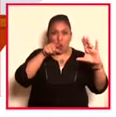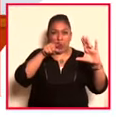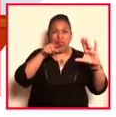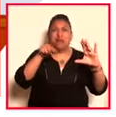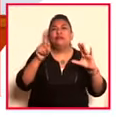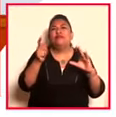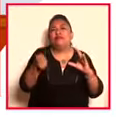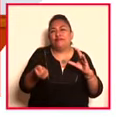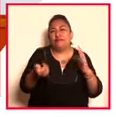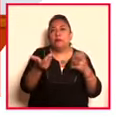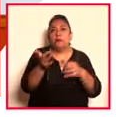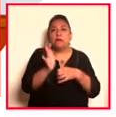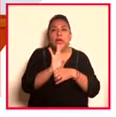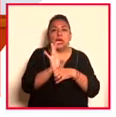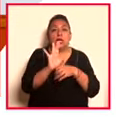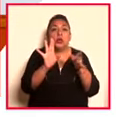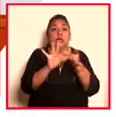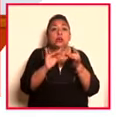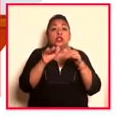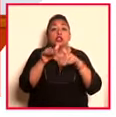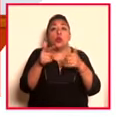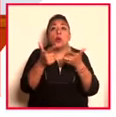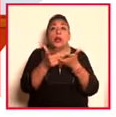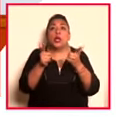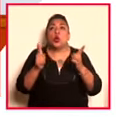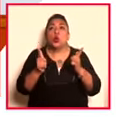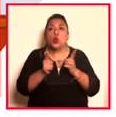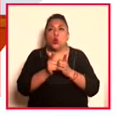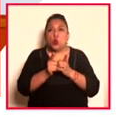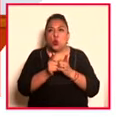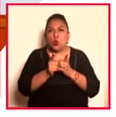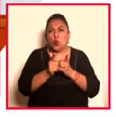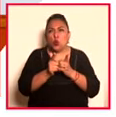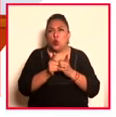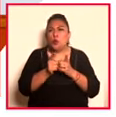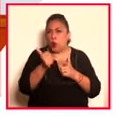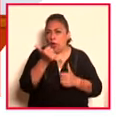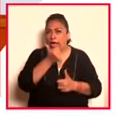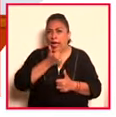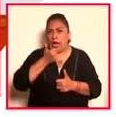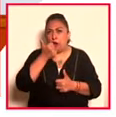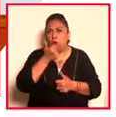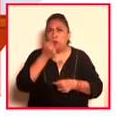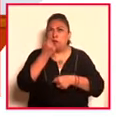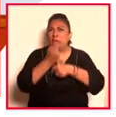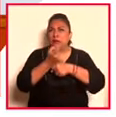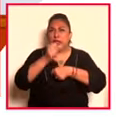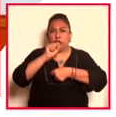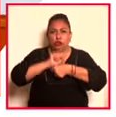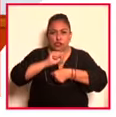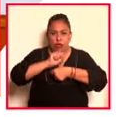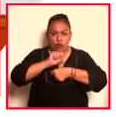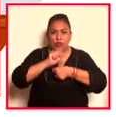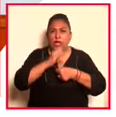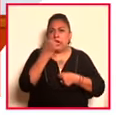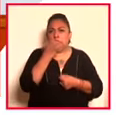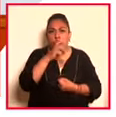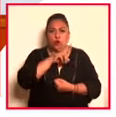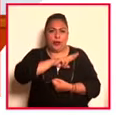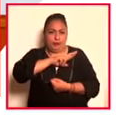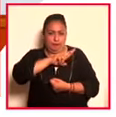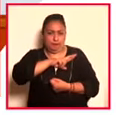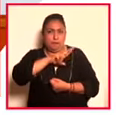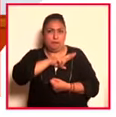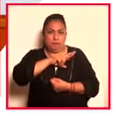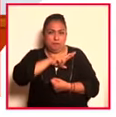Es una película que habla sobre un grupo de estudiantes de primero de secundaria de una escuela privada